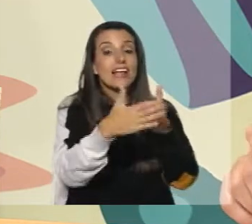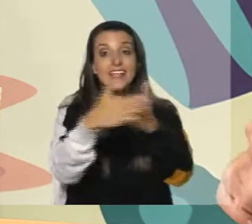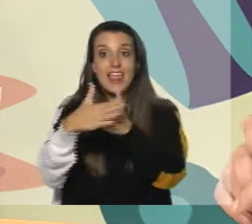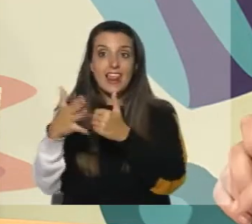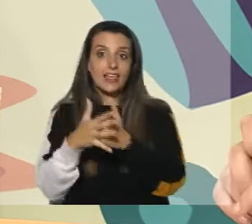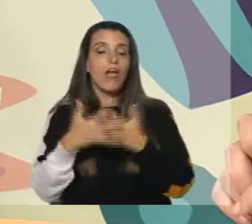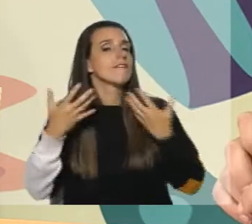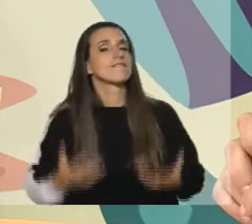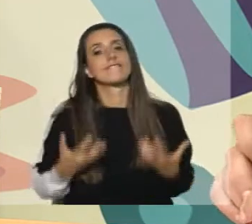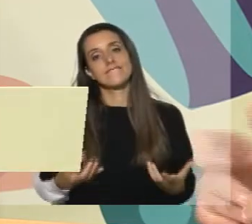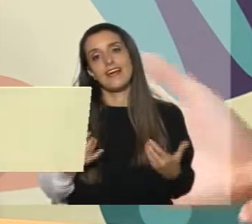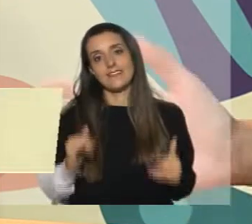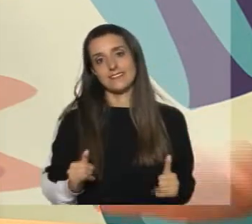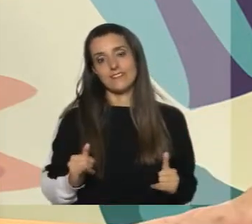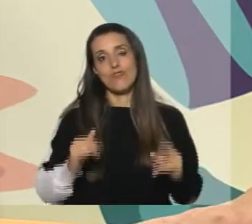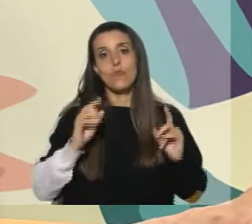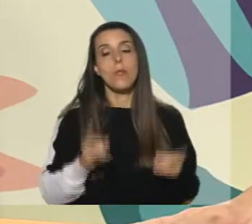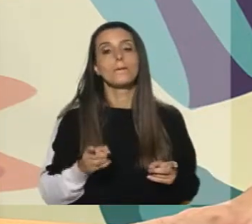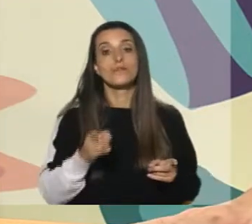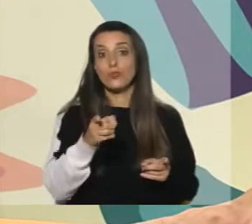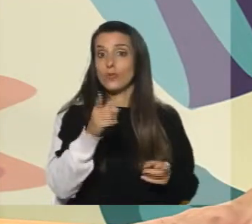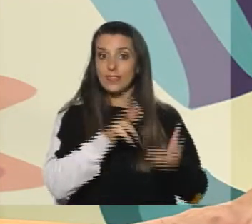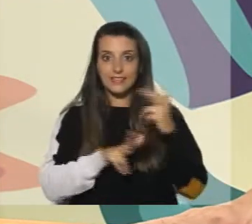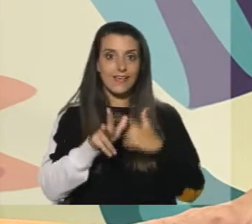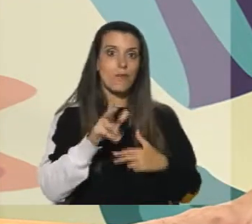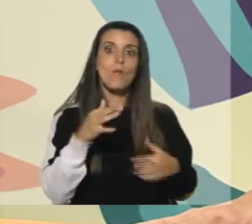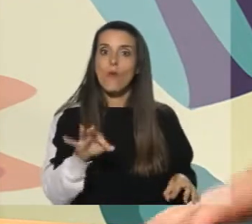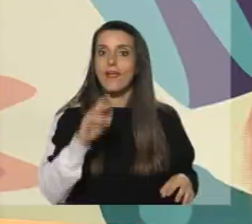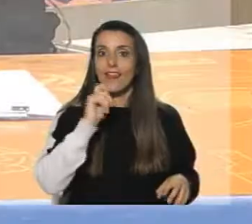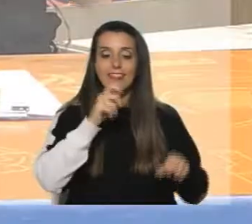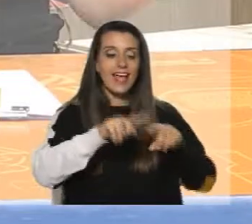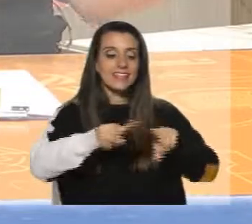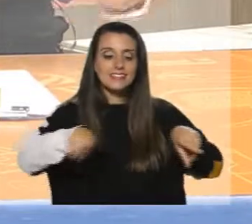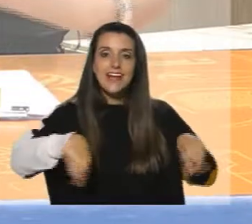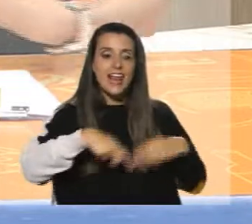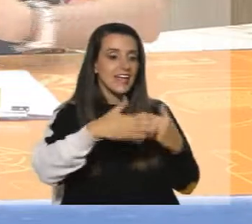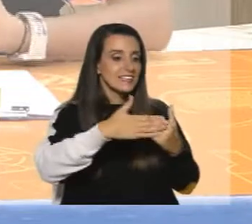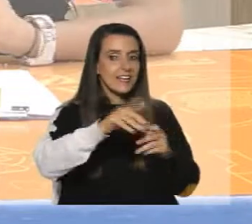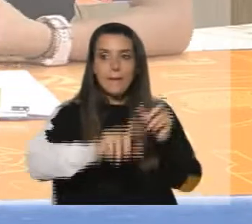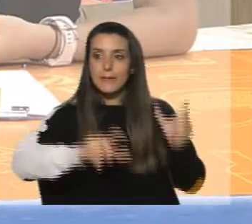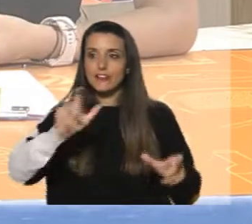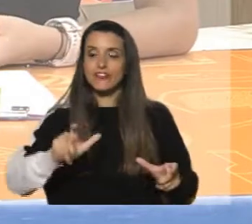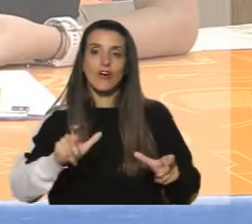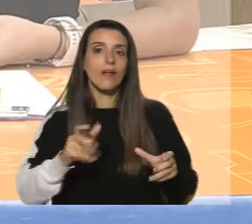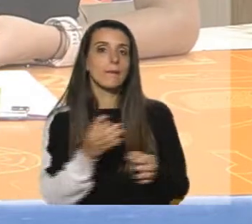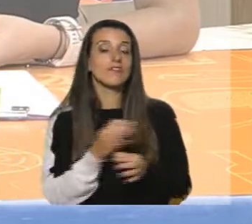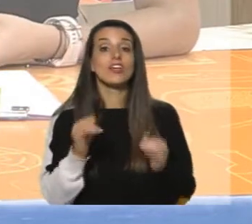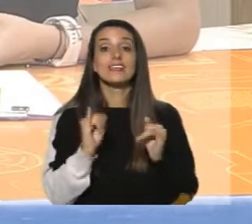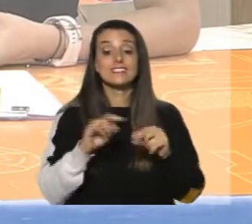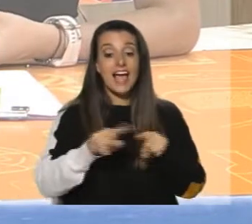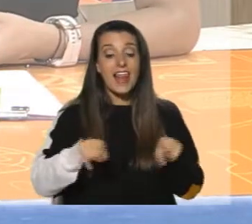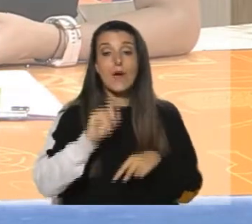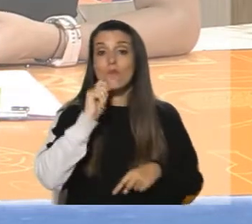tengo muchas ganas además de una sala como decías súper linda calidad ideal para poder tener este encuentro con la linda para